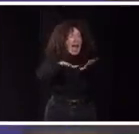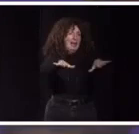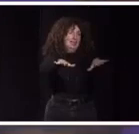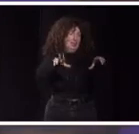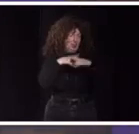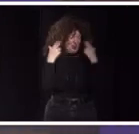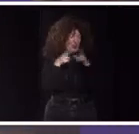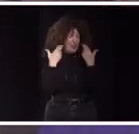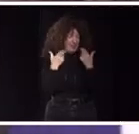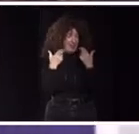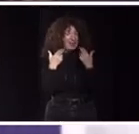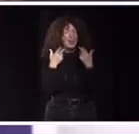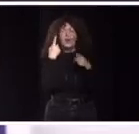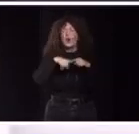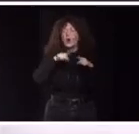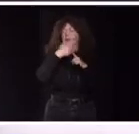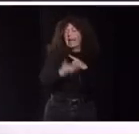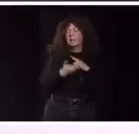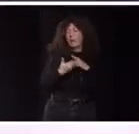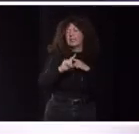sociedad.